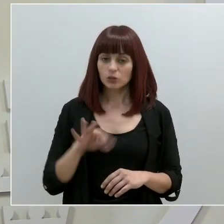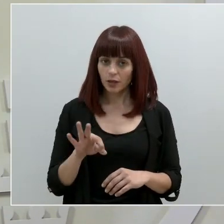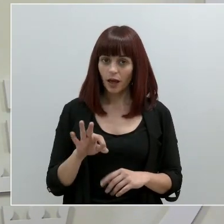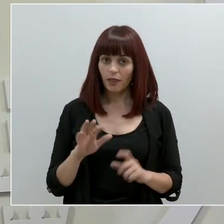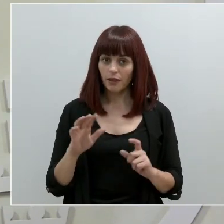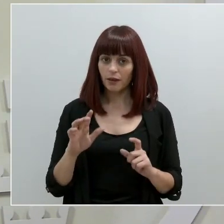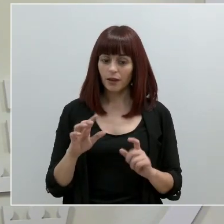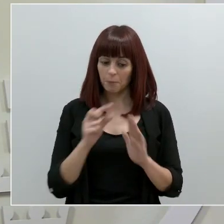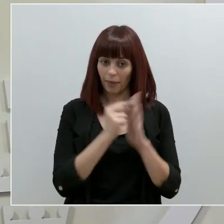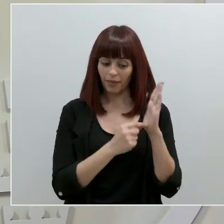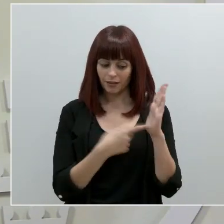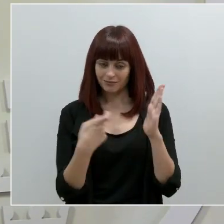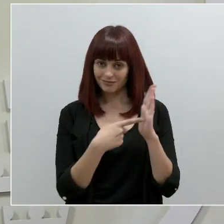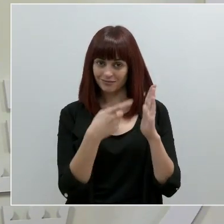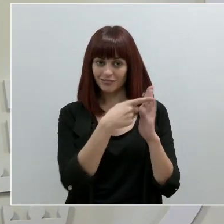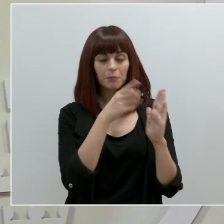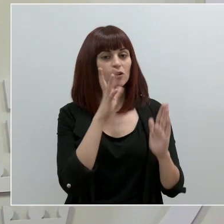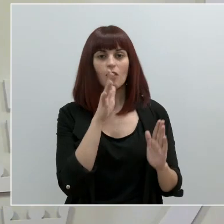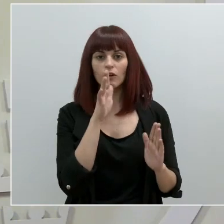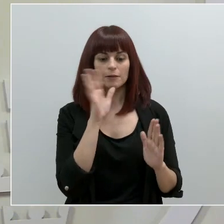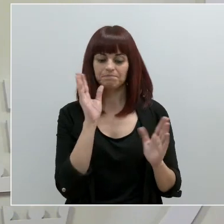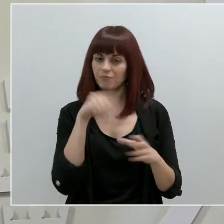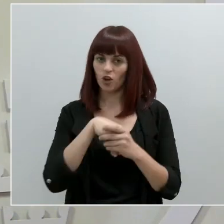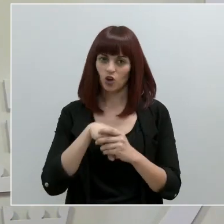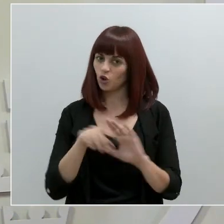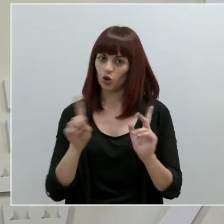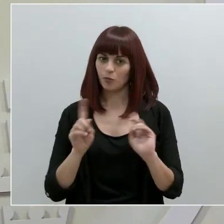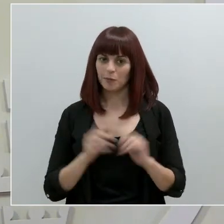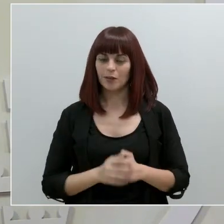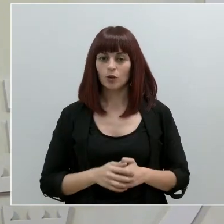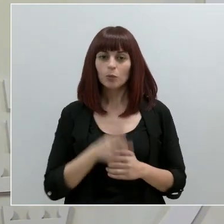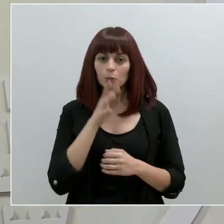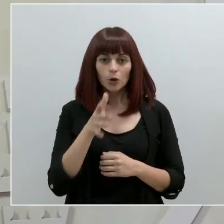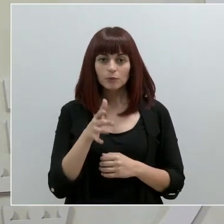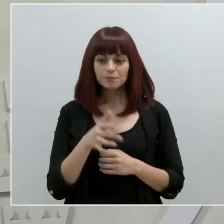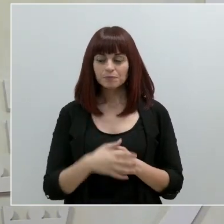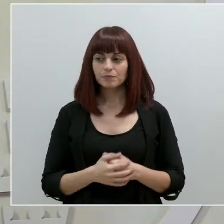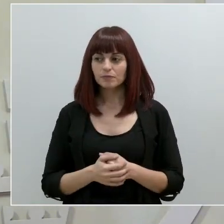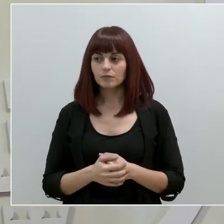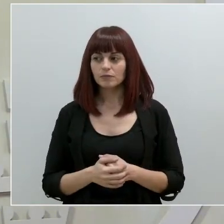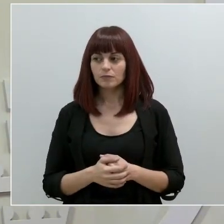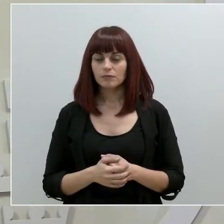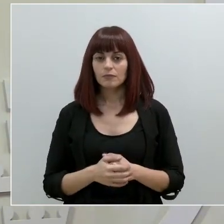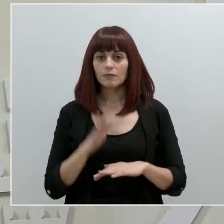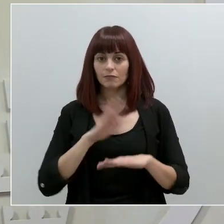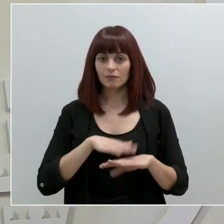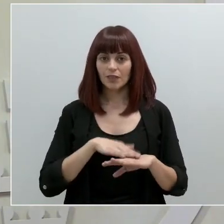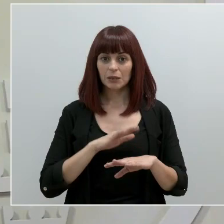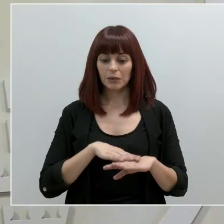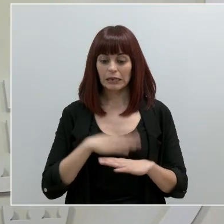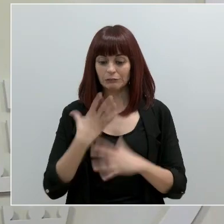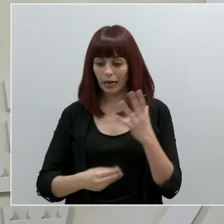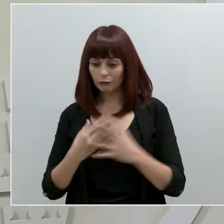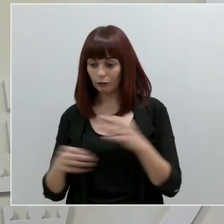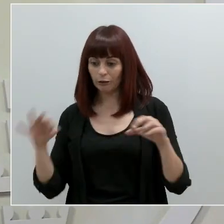de rebajar esas medidas. Pero ahora mismo no vamos a entrar porque lo más fácil para equivocarse es hacer